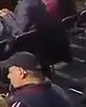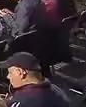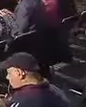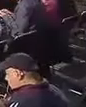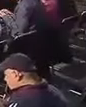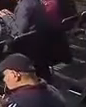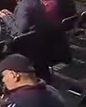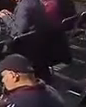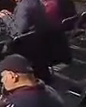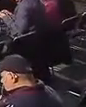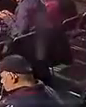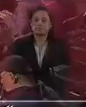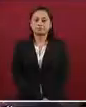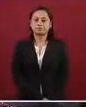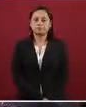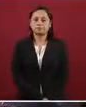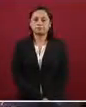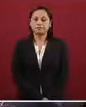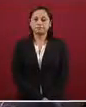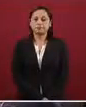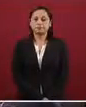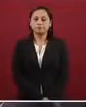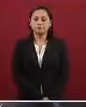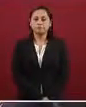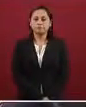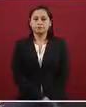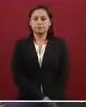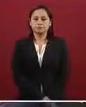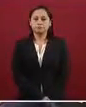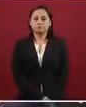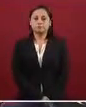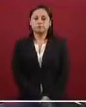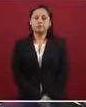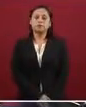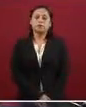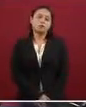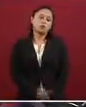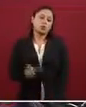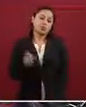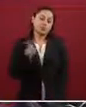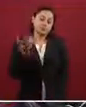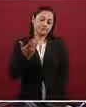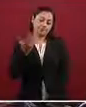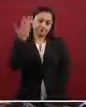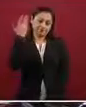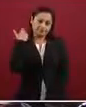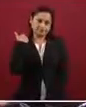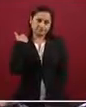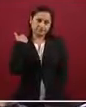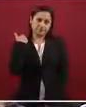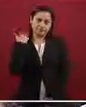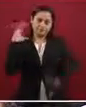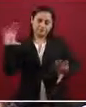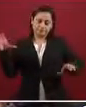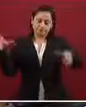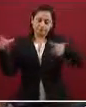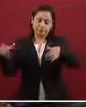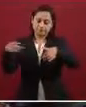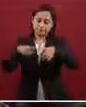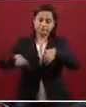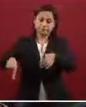Cuando estaba la piñata, estaban rompiendo la piñata, porque eso fue el periodo neoliberal,